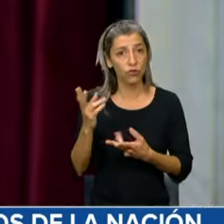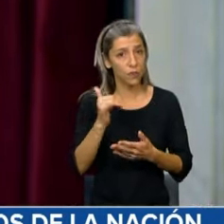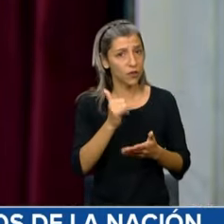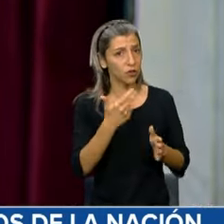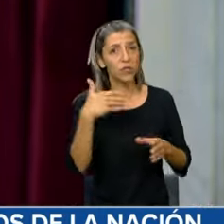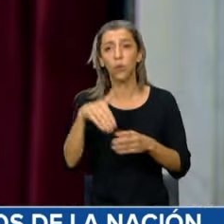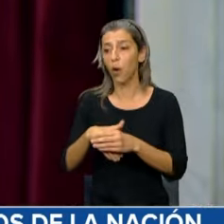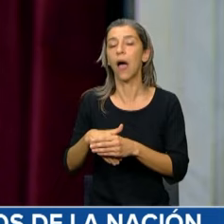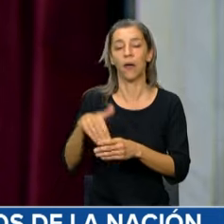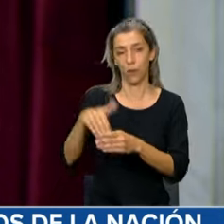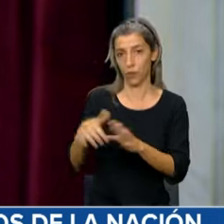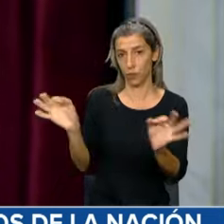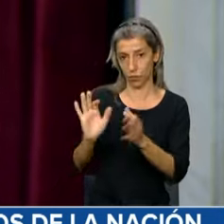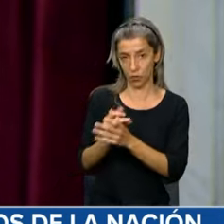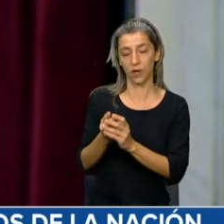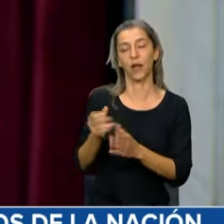para